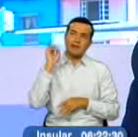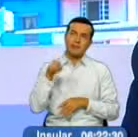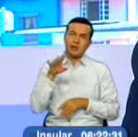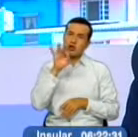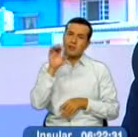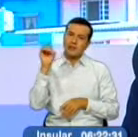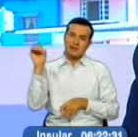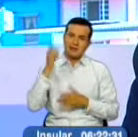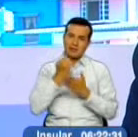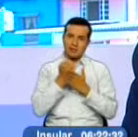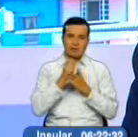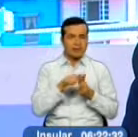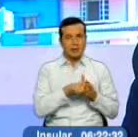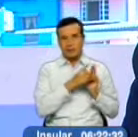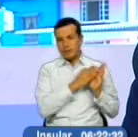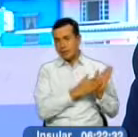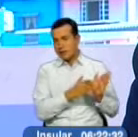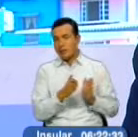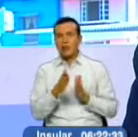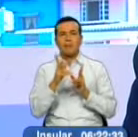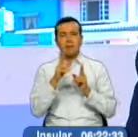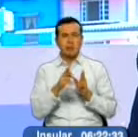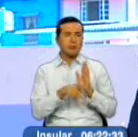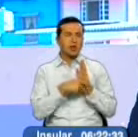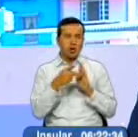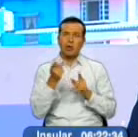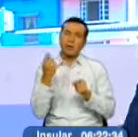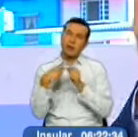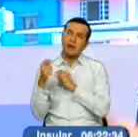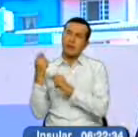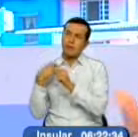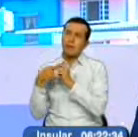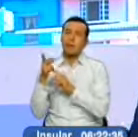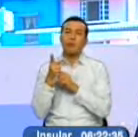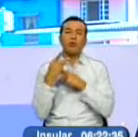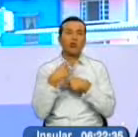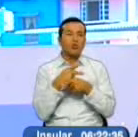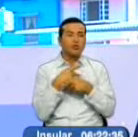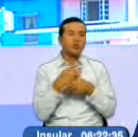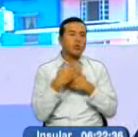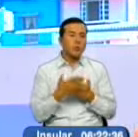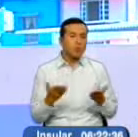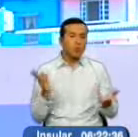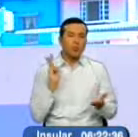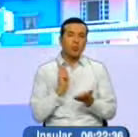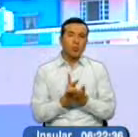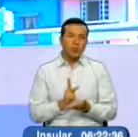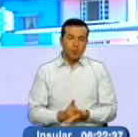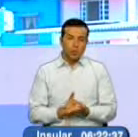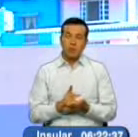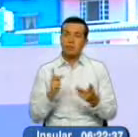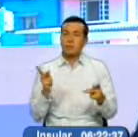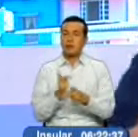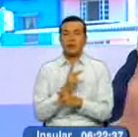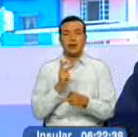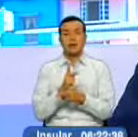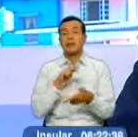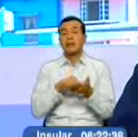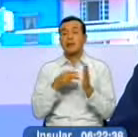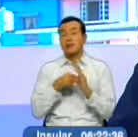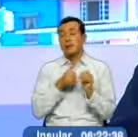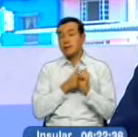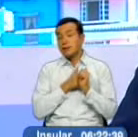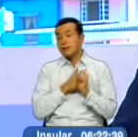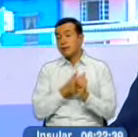nuestras economías, parecería que eso solo tiene efectos en la producción, en la oferta, que eso nos condena, digamos, en términos de